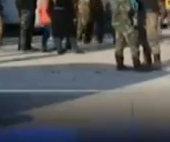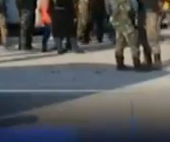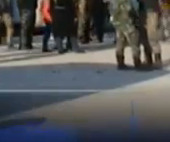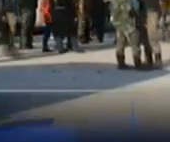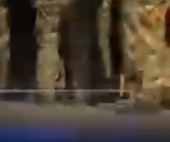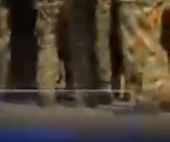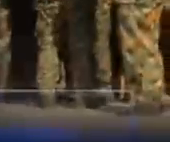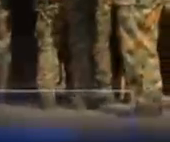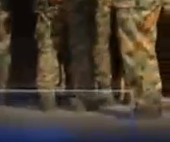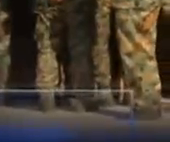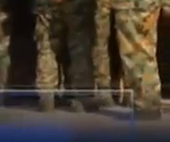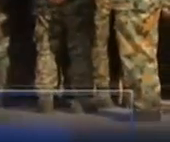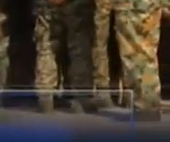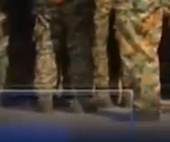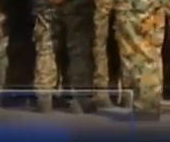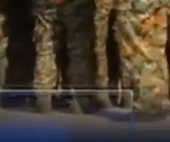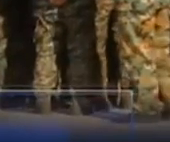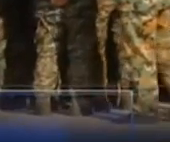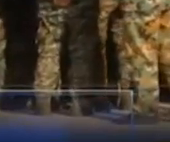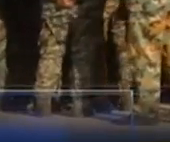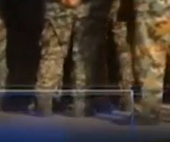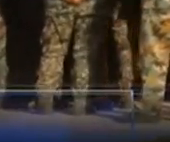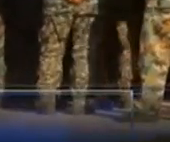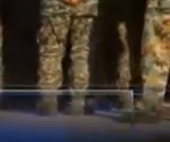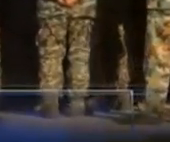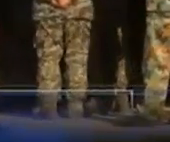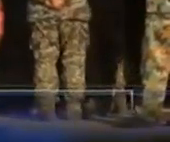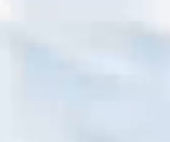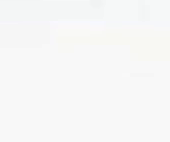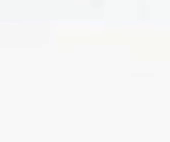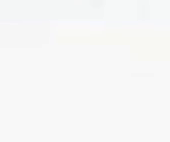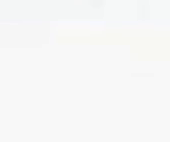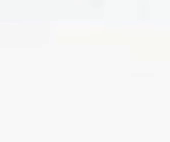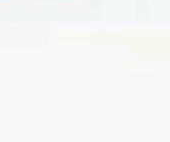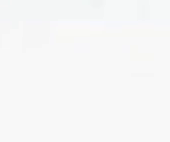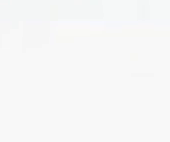Siria retoma evacuaciones de ciudades asediadas tras atentados.